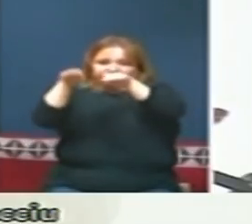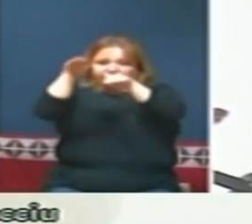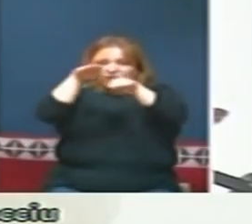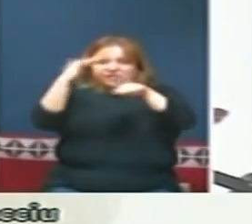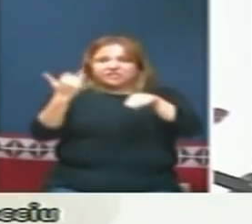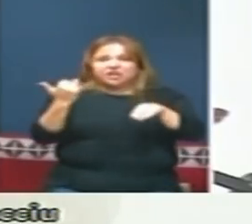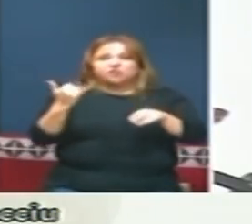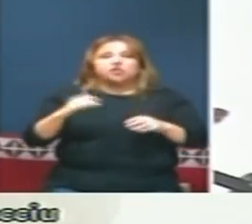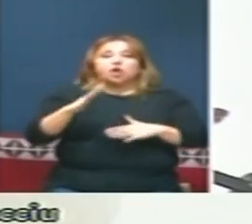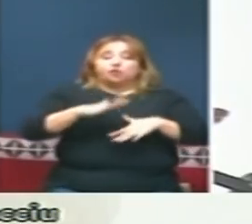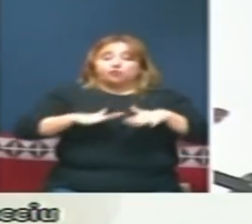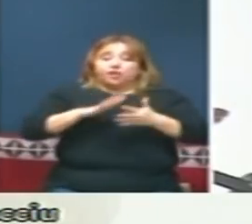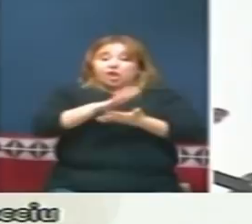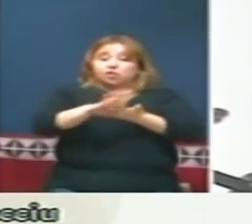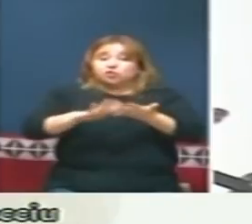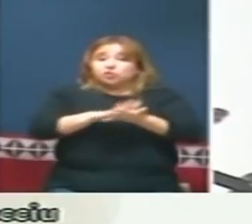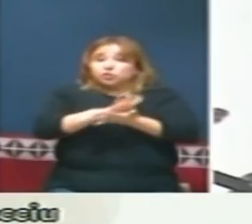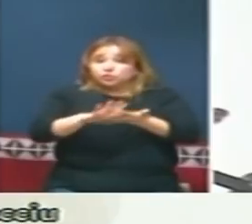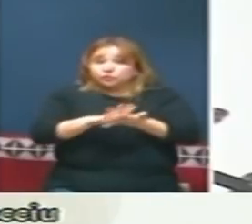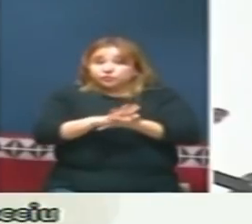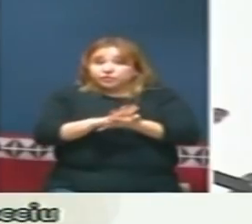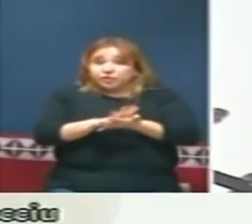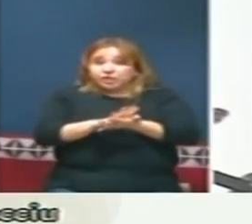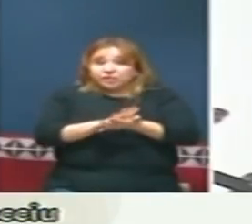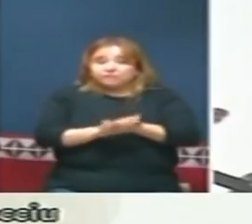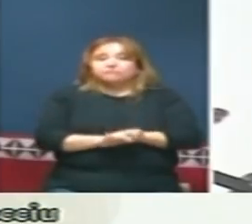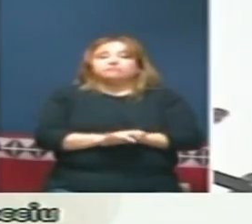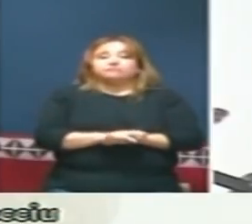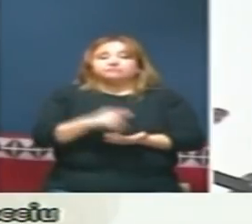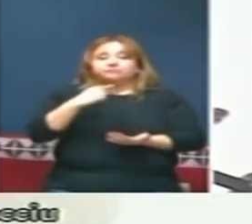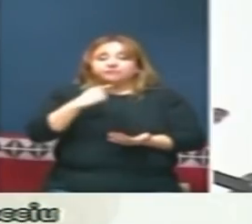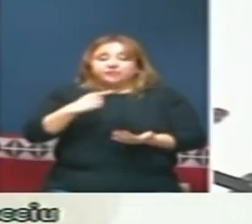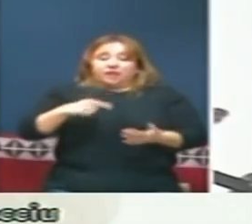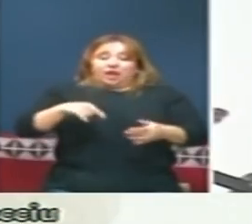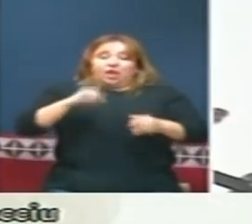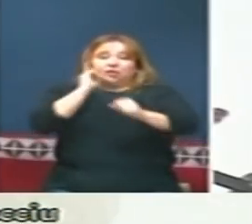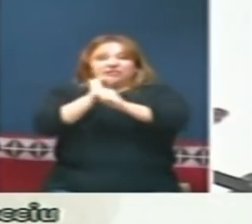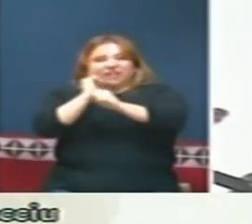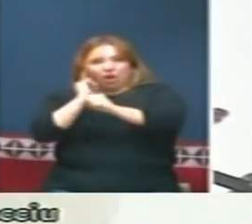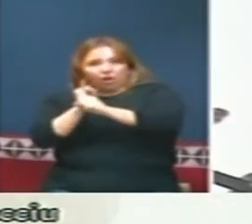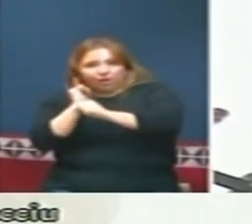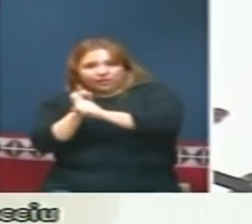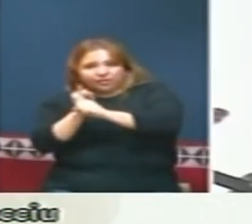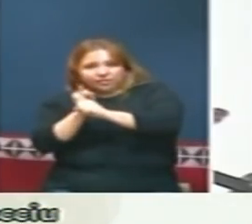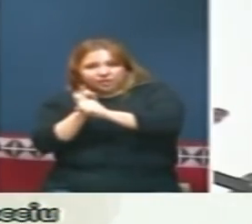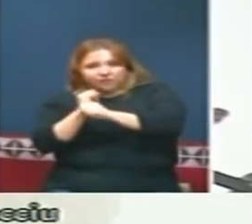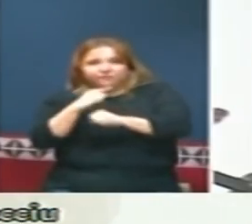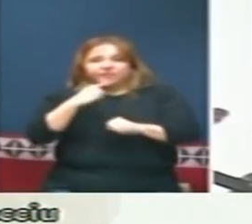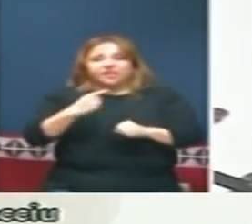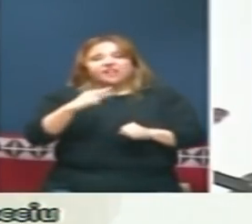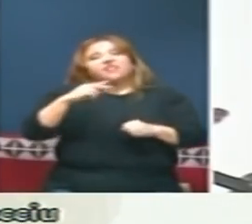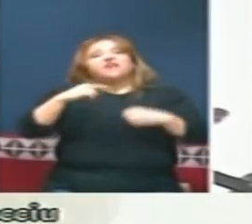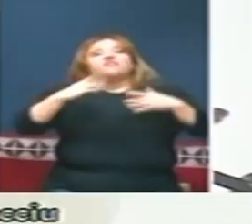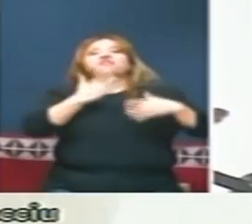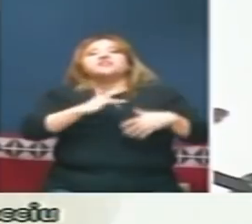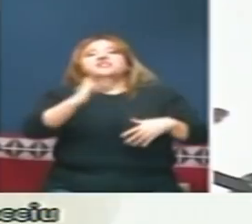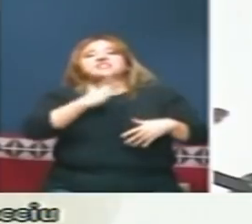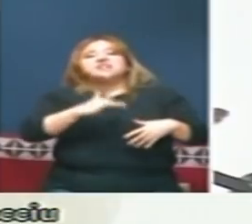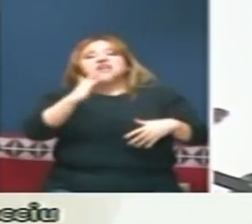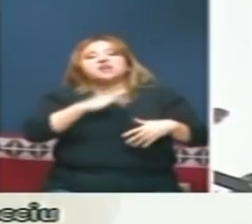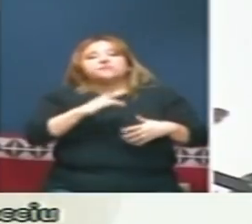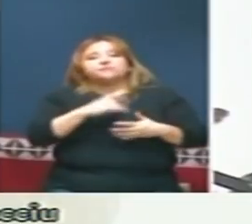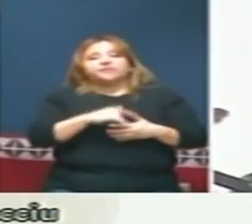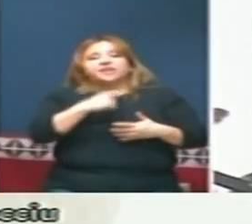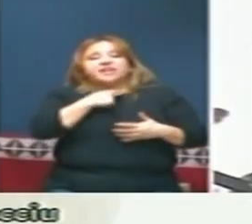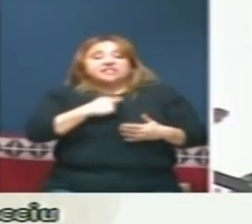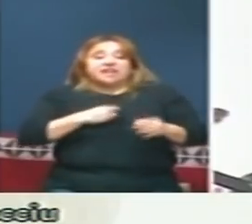y realizado a la luz de la novedad del Concilio Ecuménico Vaticano II en el fuerte deseo de implementar